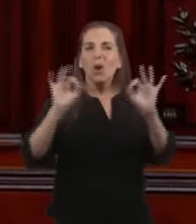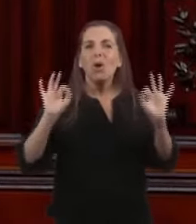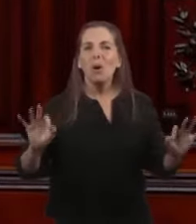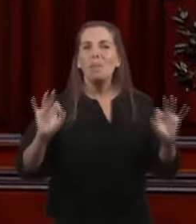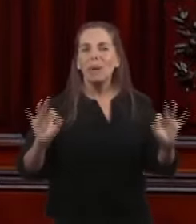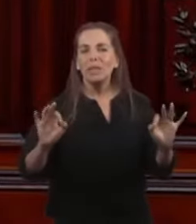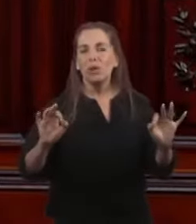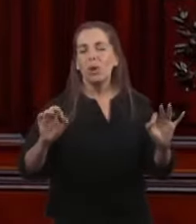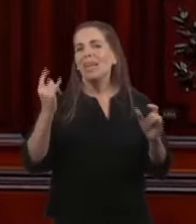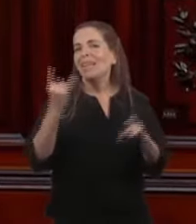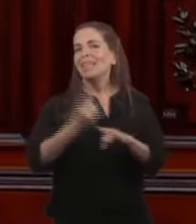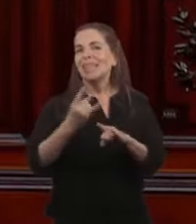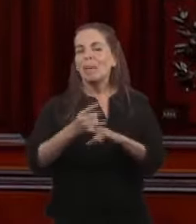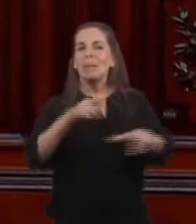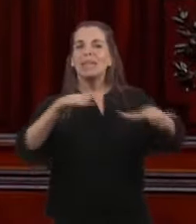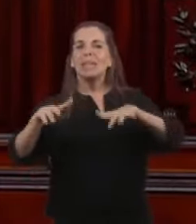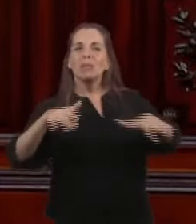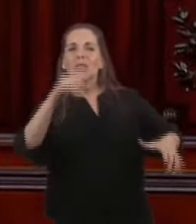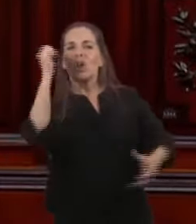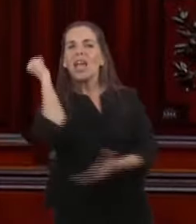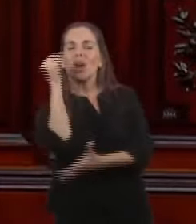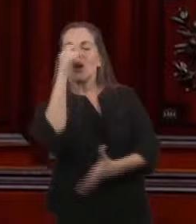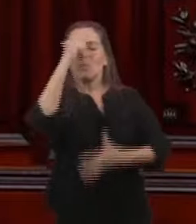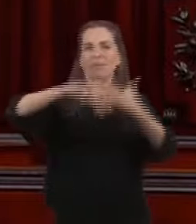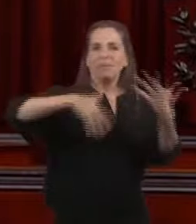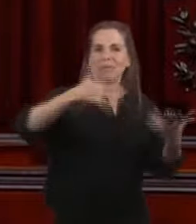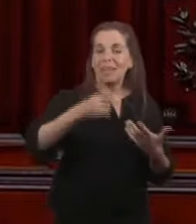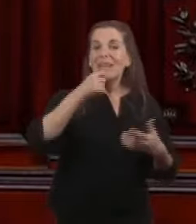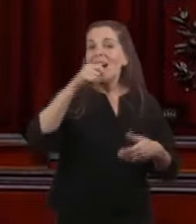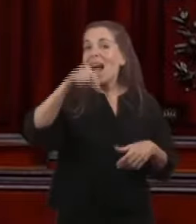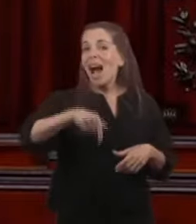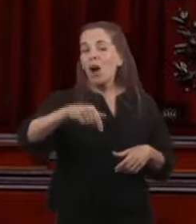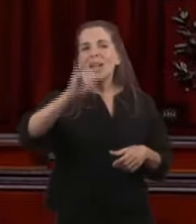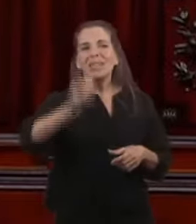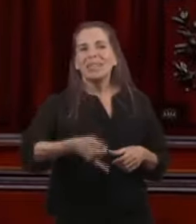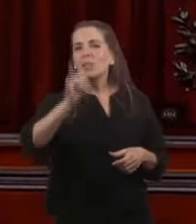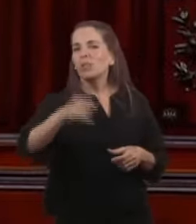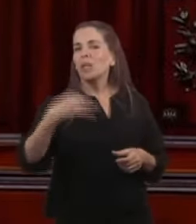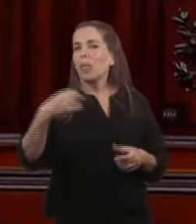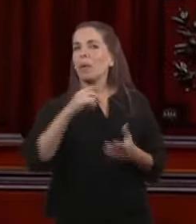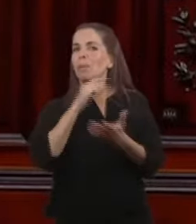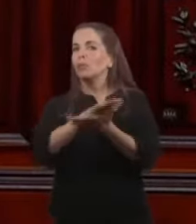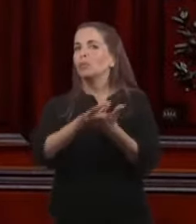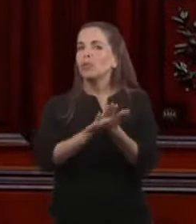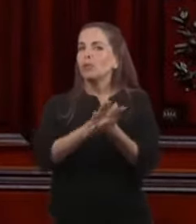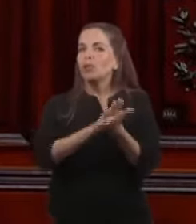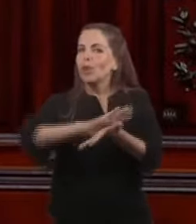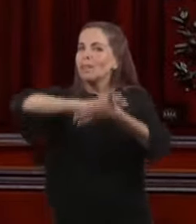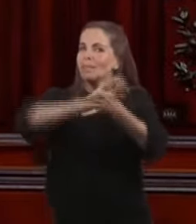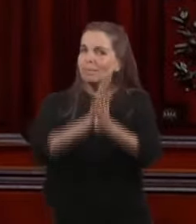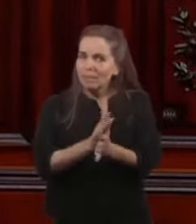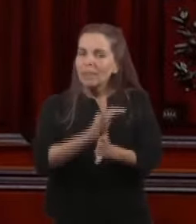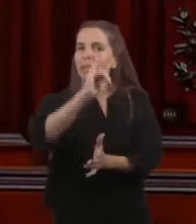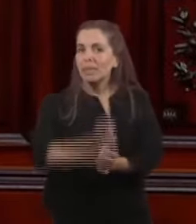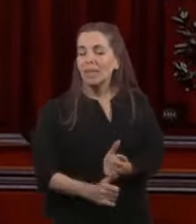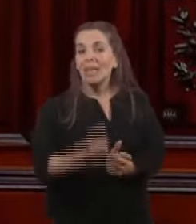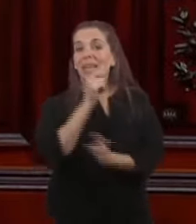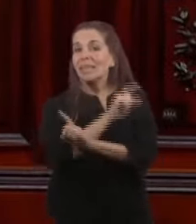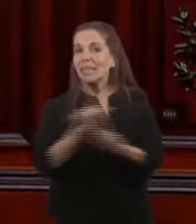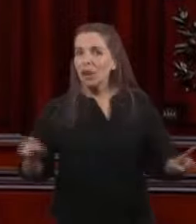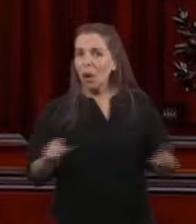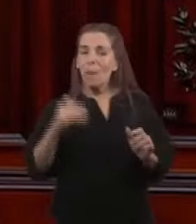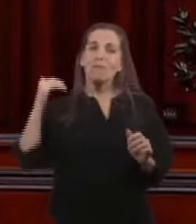también quiere decir que si no lo solucionamos ahora si no damos esta pelea de una vez y para siempre la solución será cada vez más